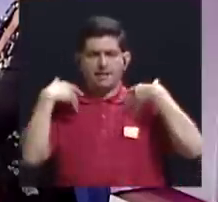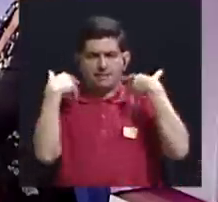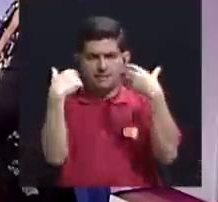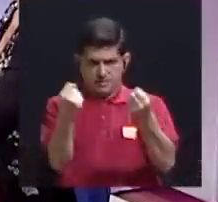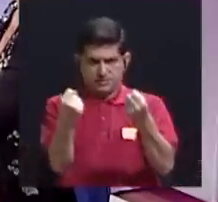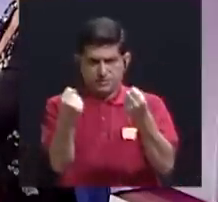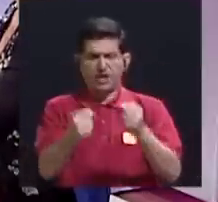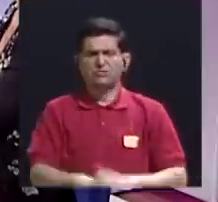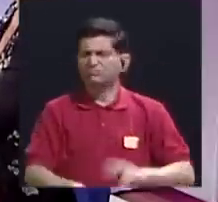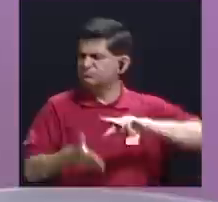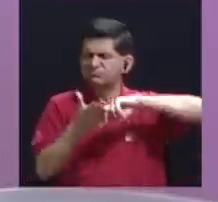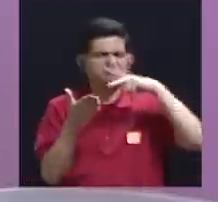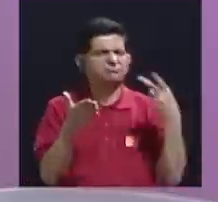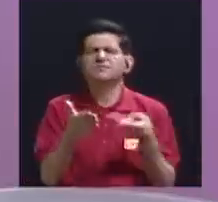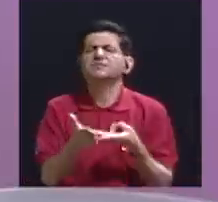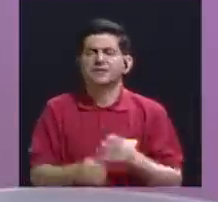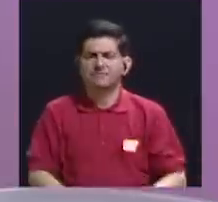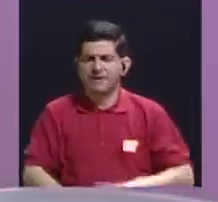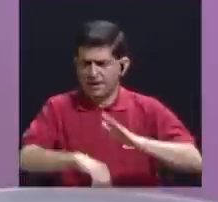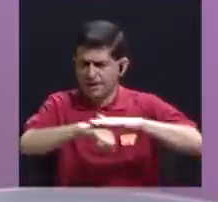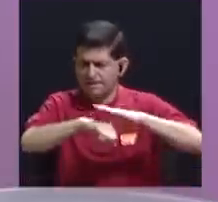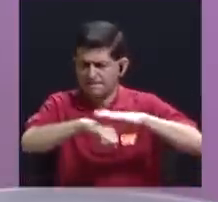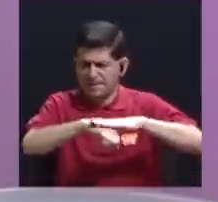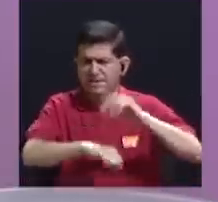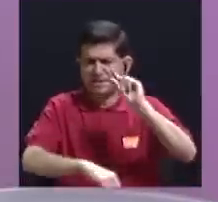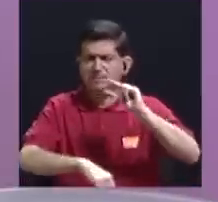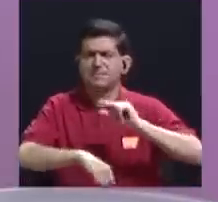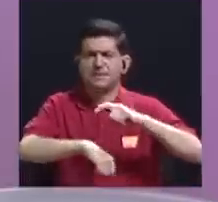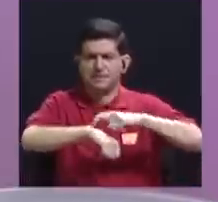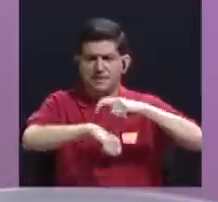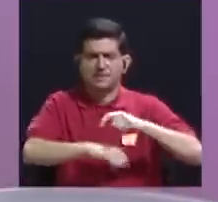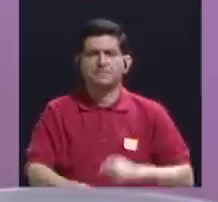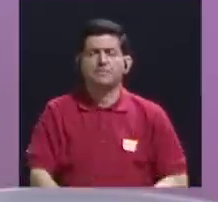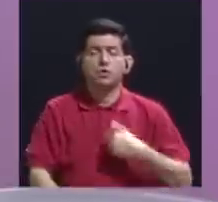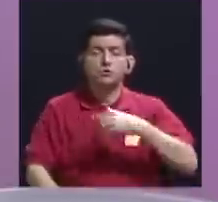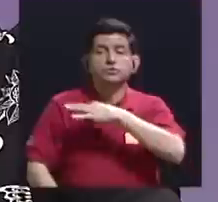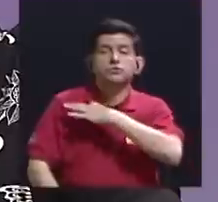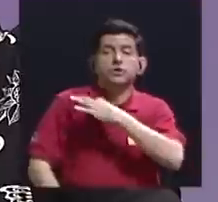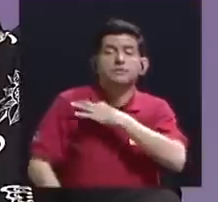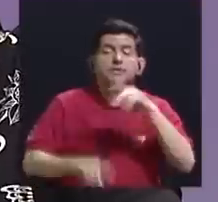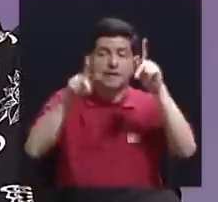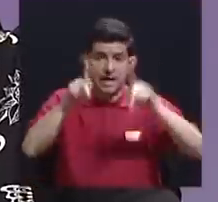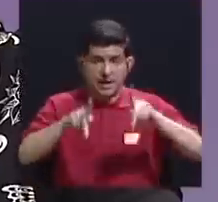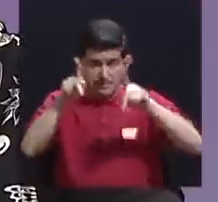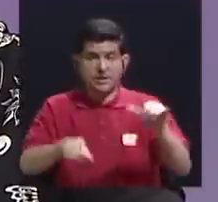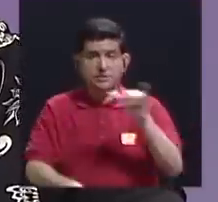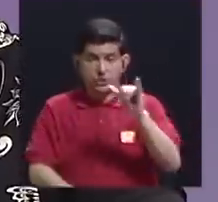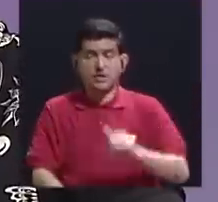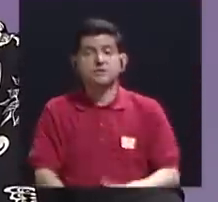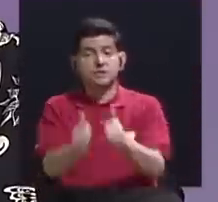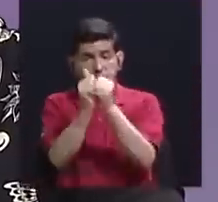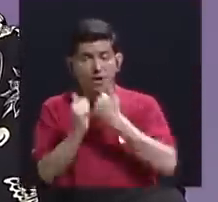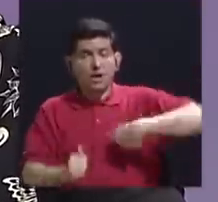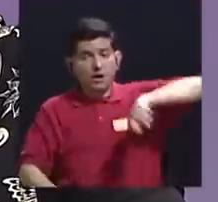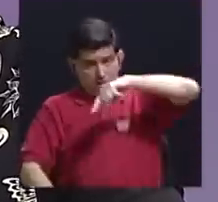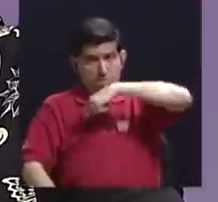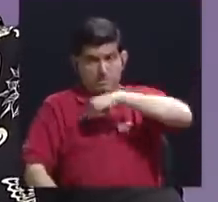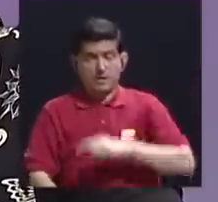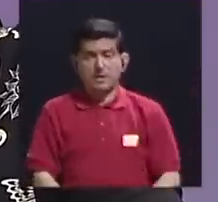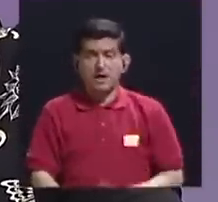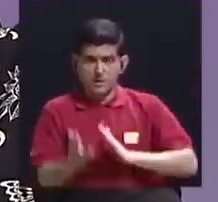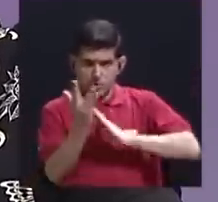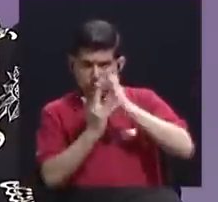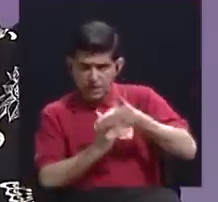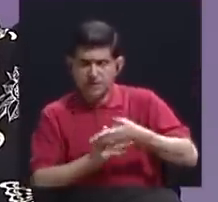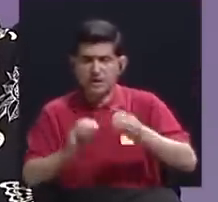qué significa esto permítanme un segundo patricia porque además quiero invitar a nuestro público a que nos acompañe a